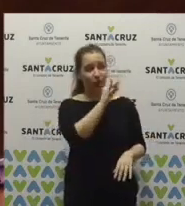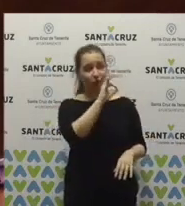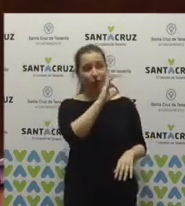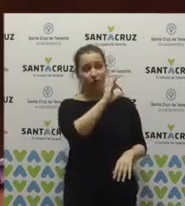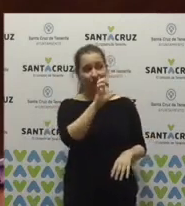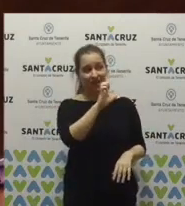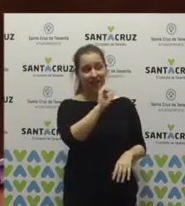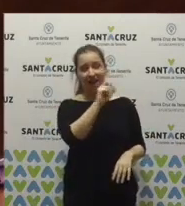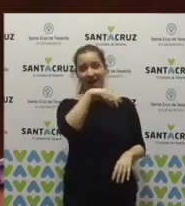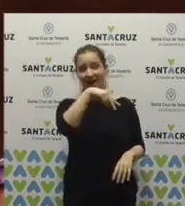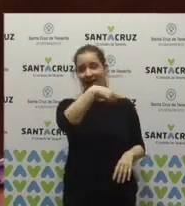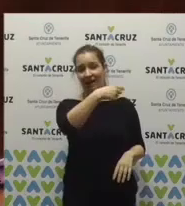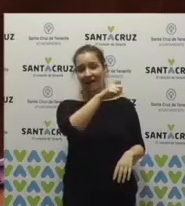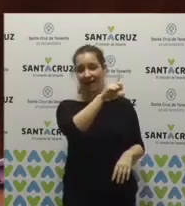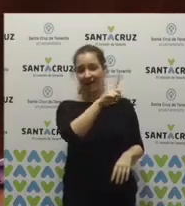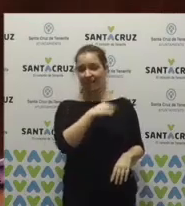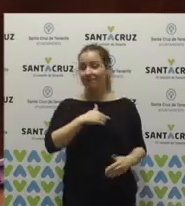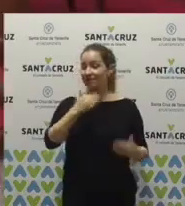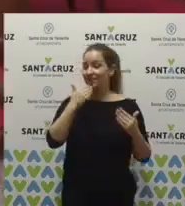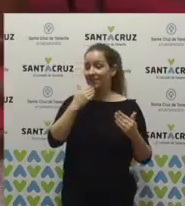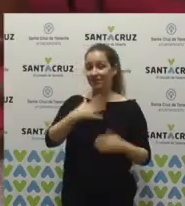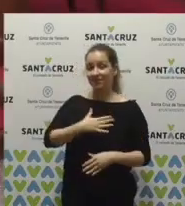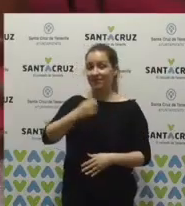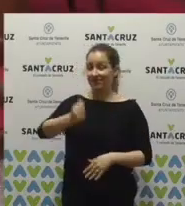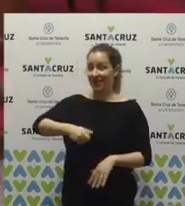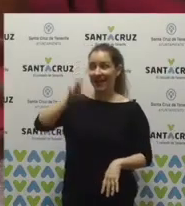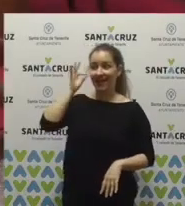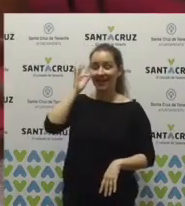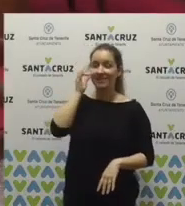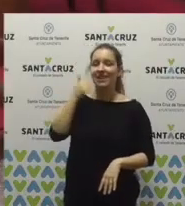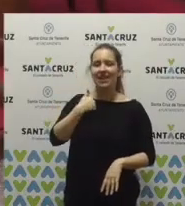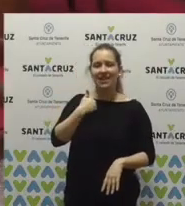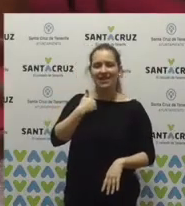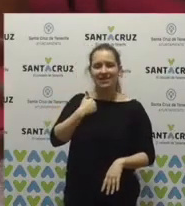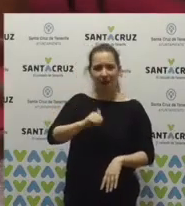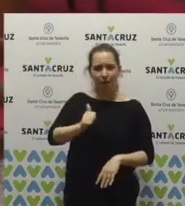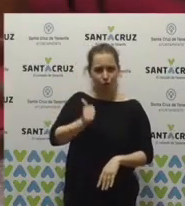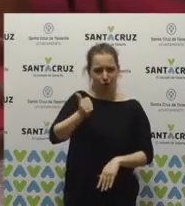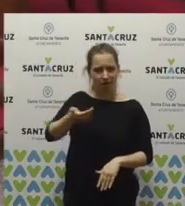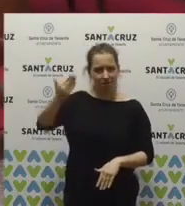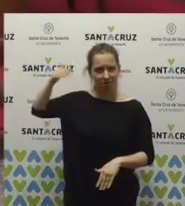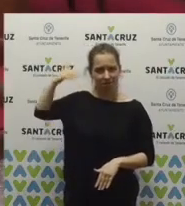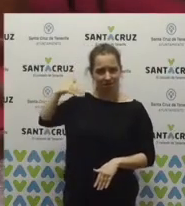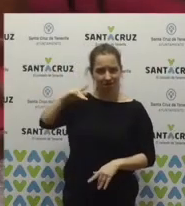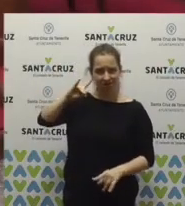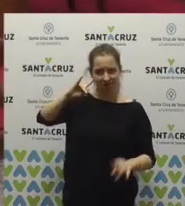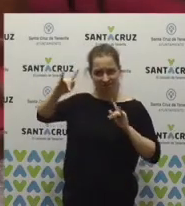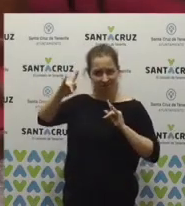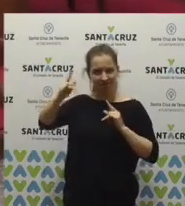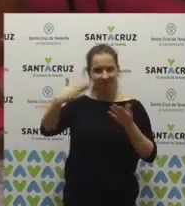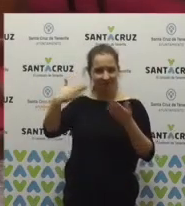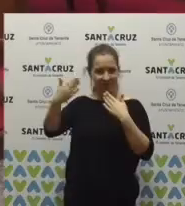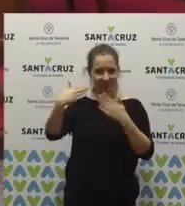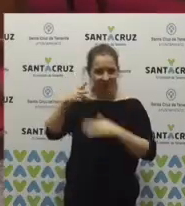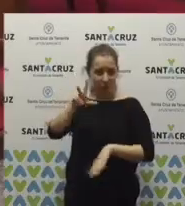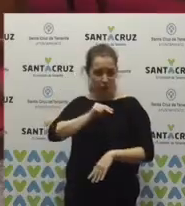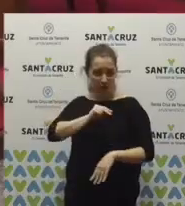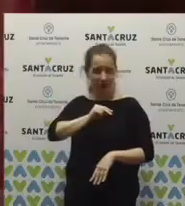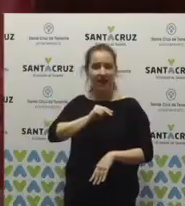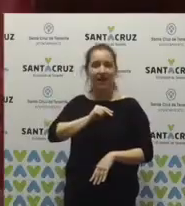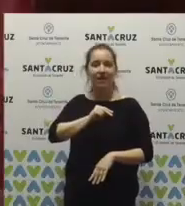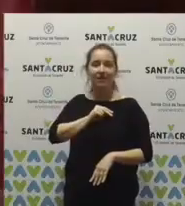muchas gracias alcaldesa aunque he tenido la oportunidad de hacerlo de forma telefónica hablando con el concejal